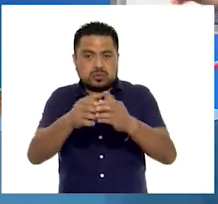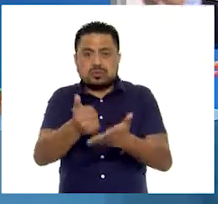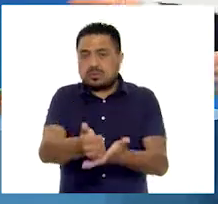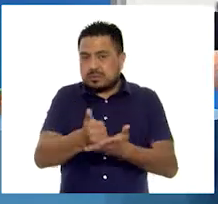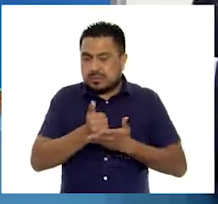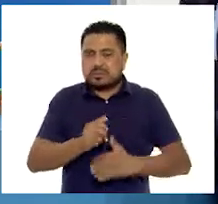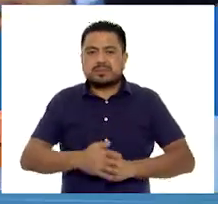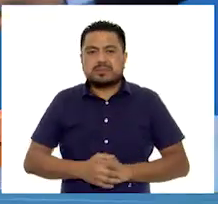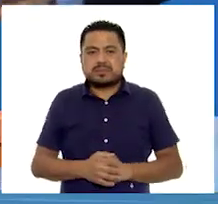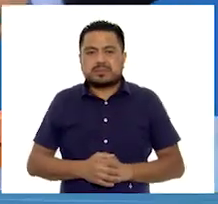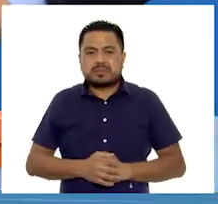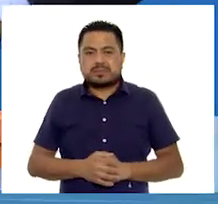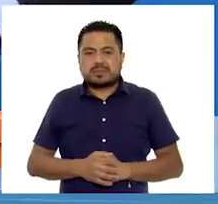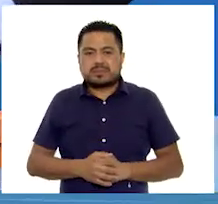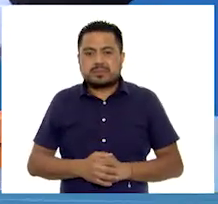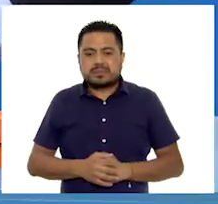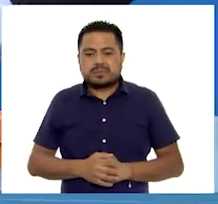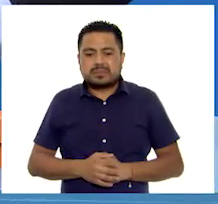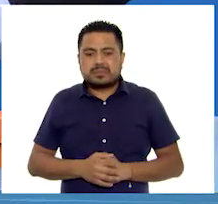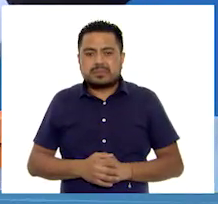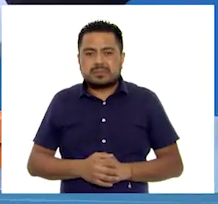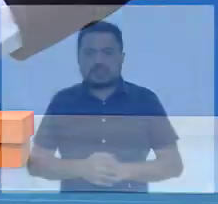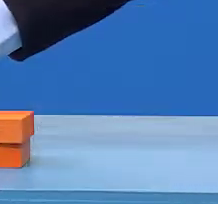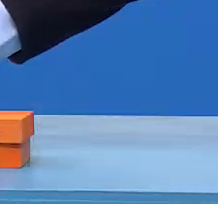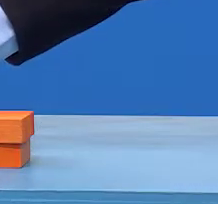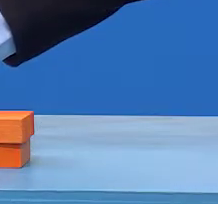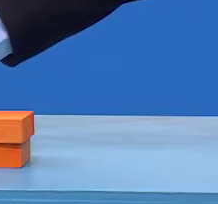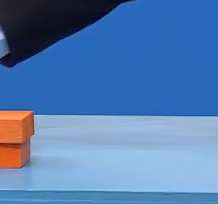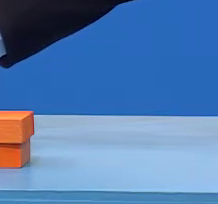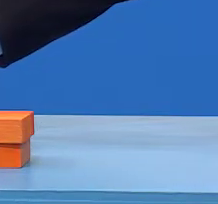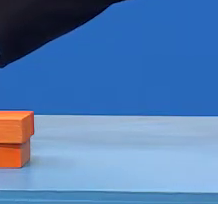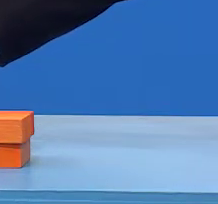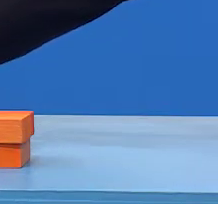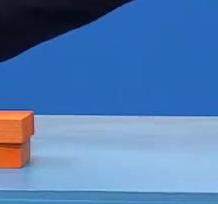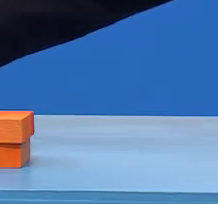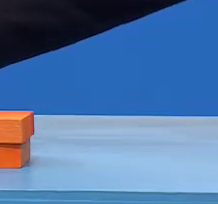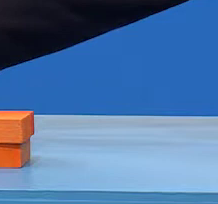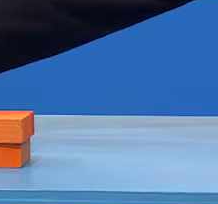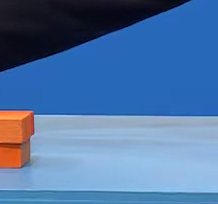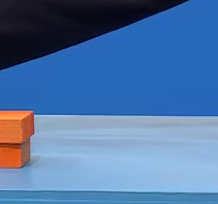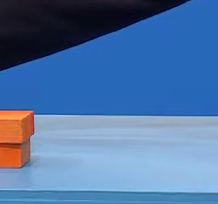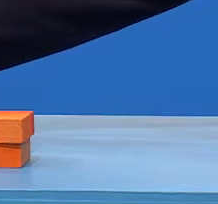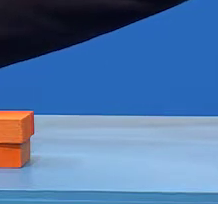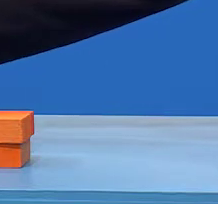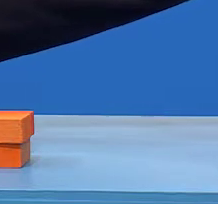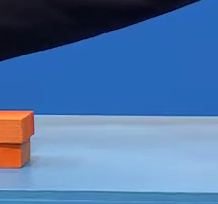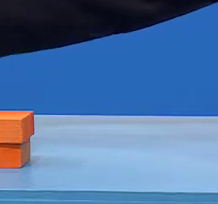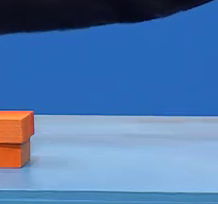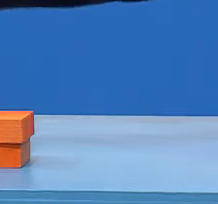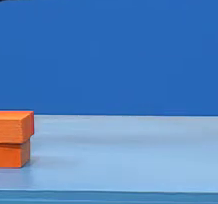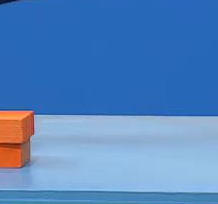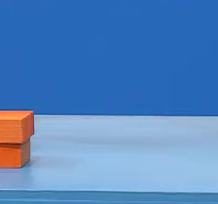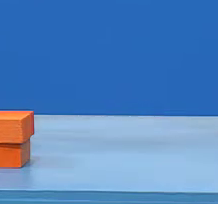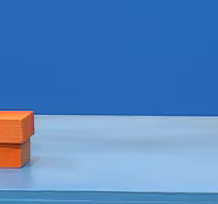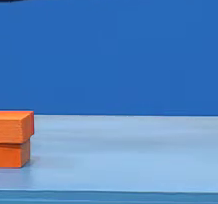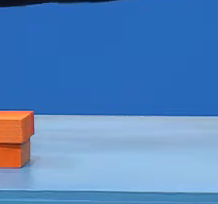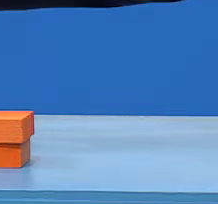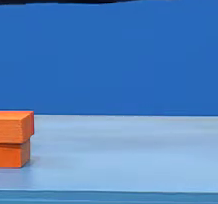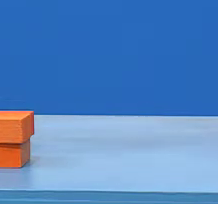Claro. Ok, quito una. ¡Eso! Prueba. ¡Uy!